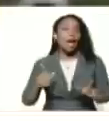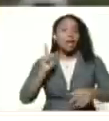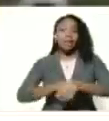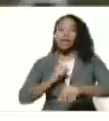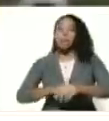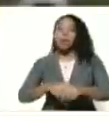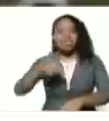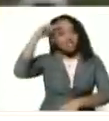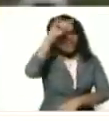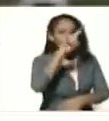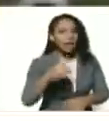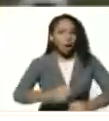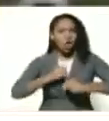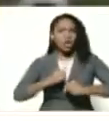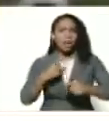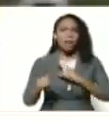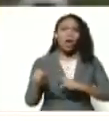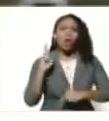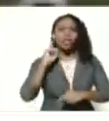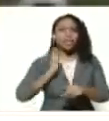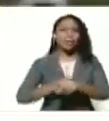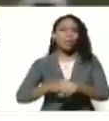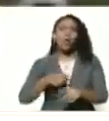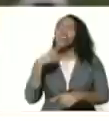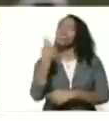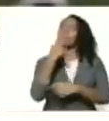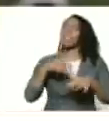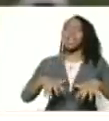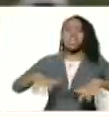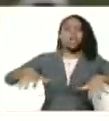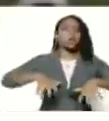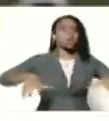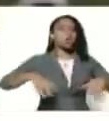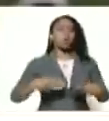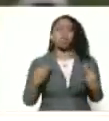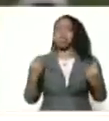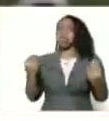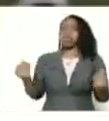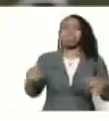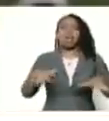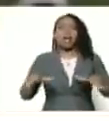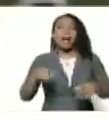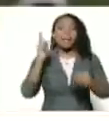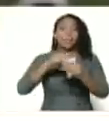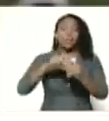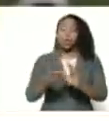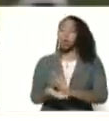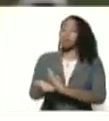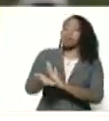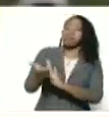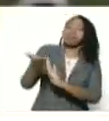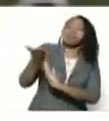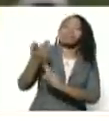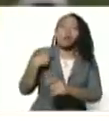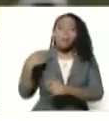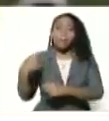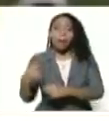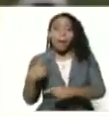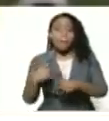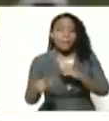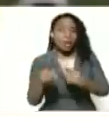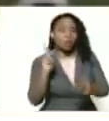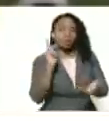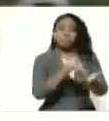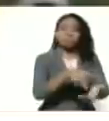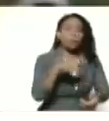vacas gordas, pero las élites, para los ricos, para los millonarios. El petróleo subía, subían los ingresos, pero jamás llegaba